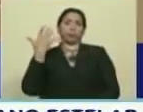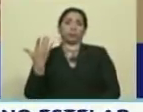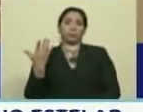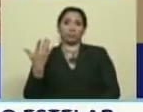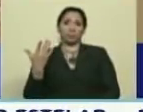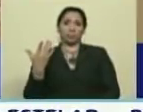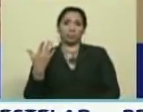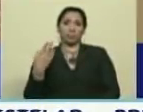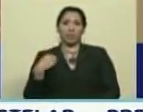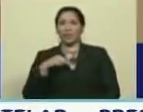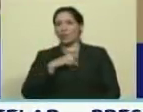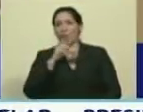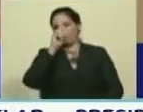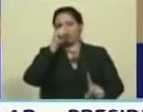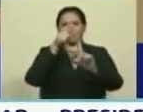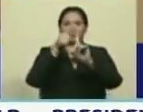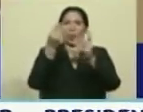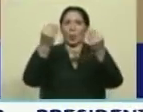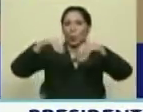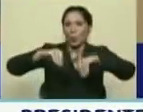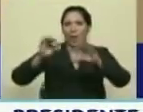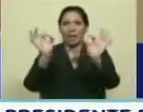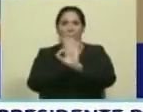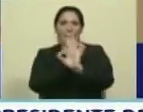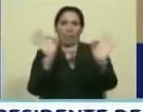y no se alcanzaba nada,